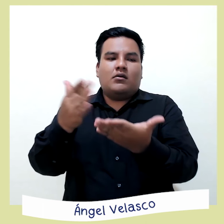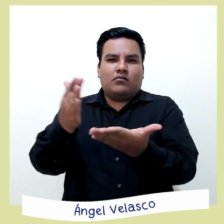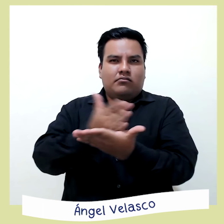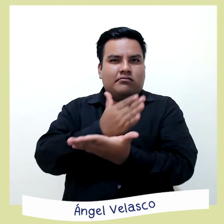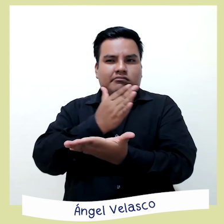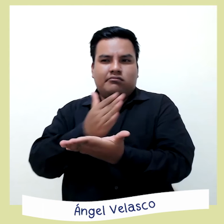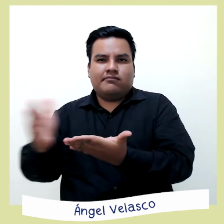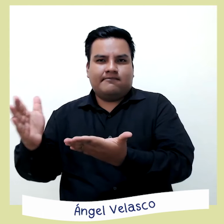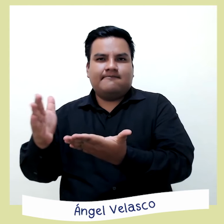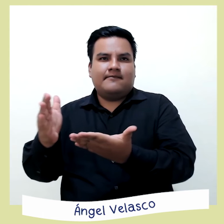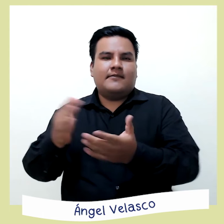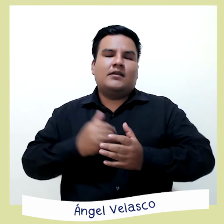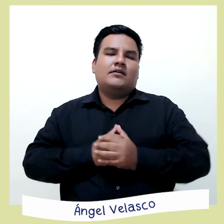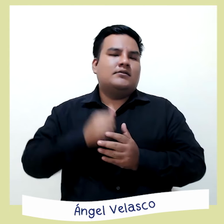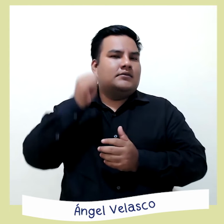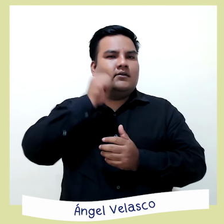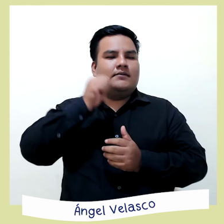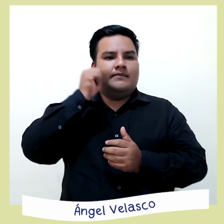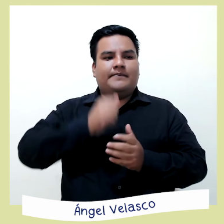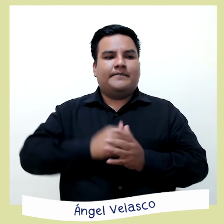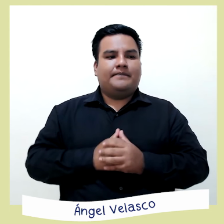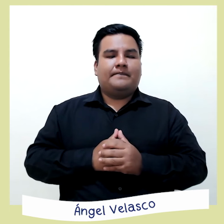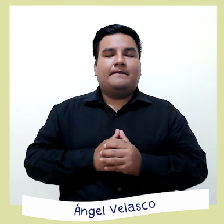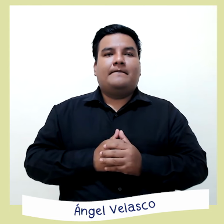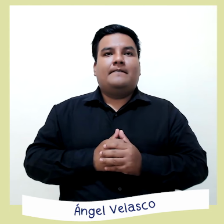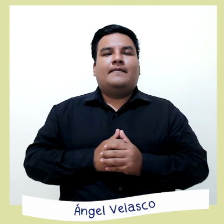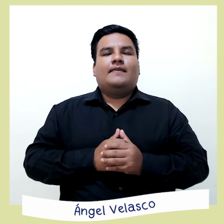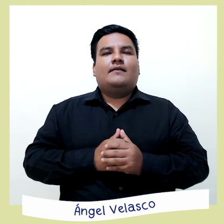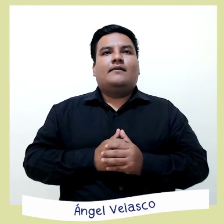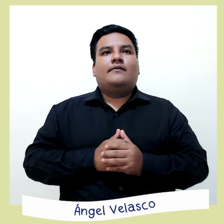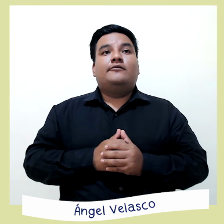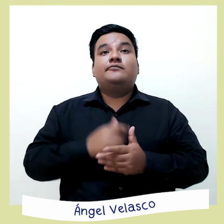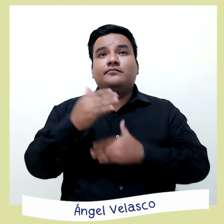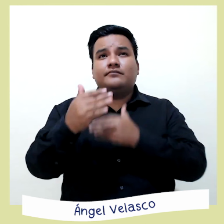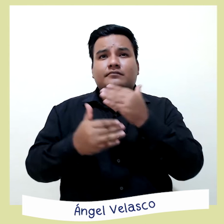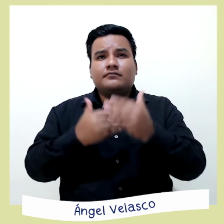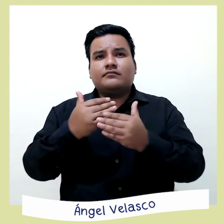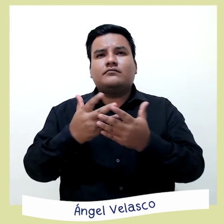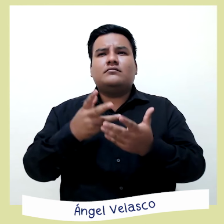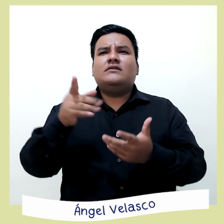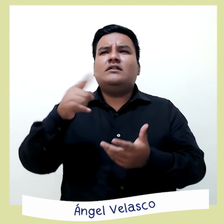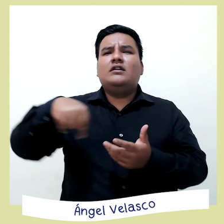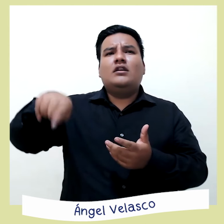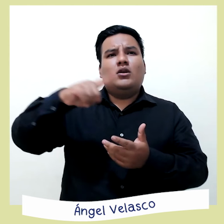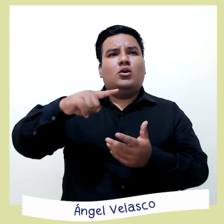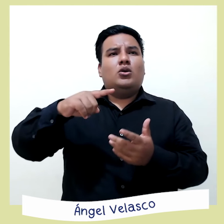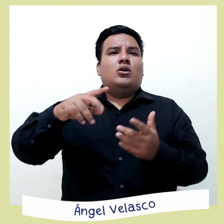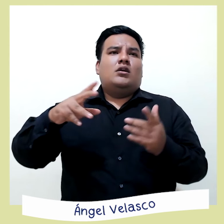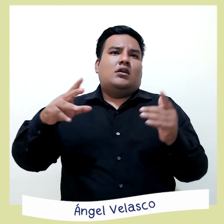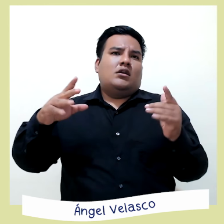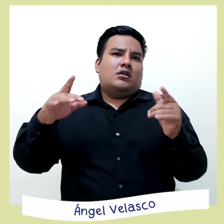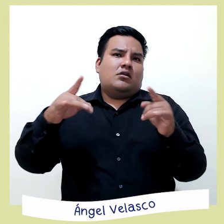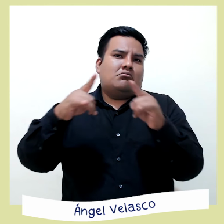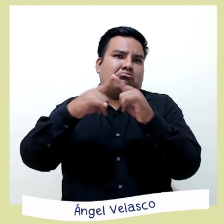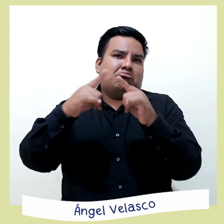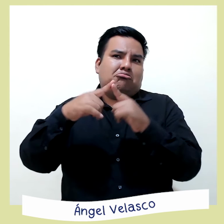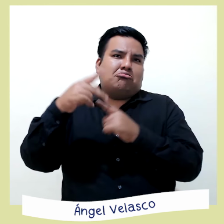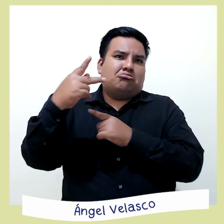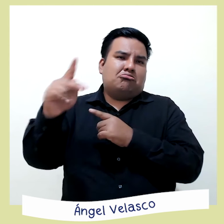los aztecas hasta las culturas actuales, siempre se ha hecho la primera división sexual del trabajo.